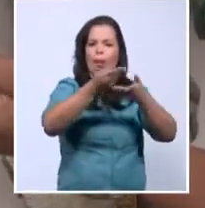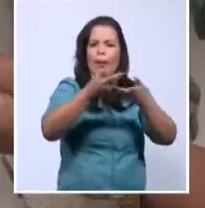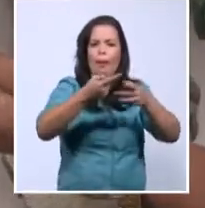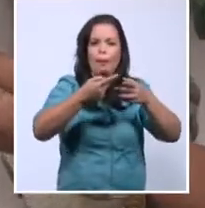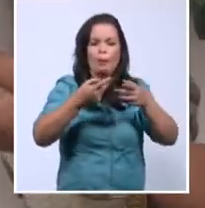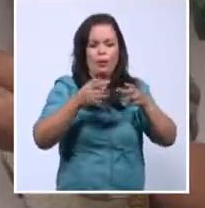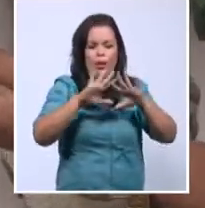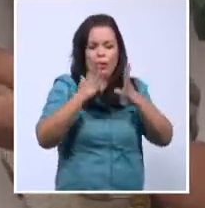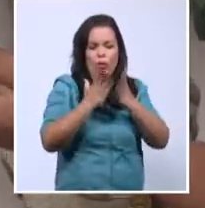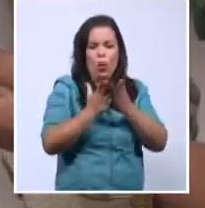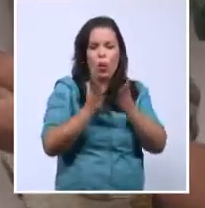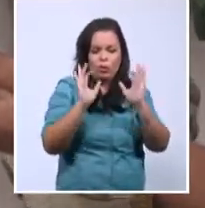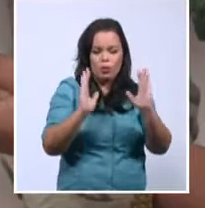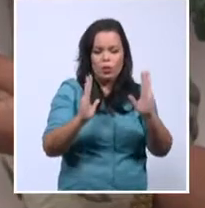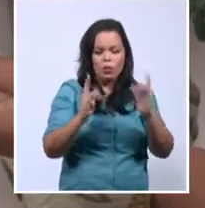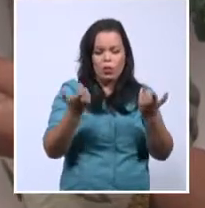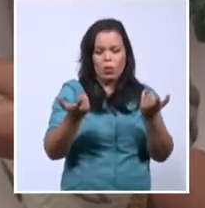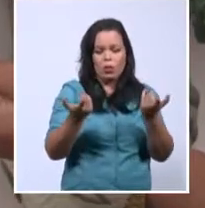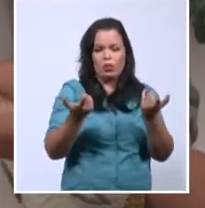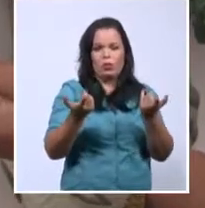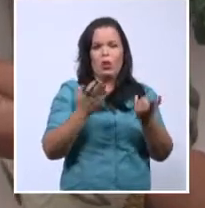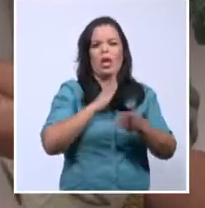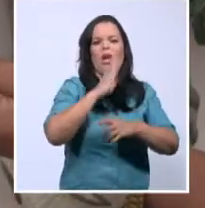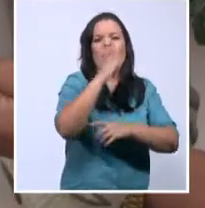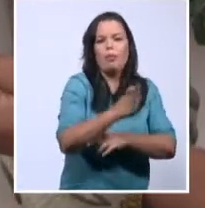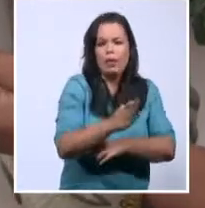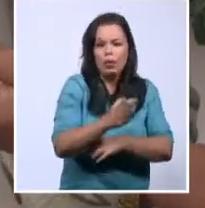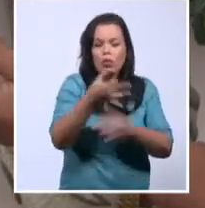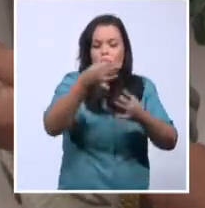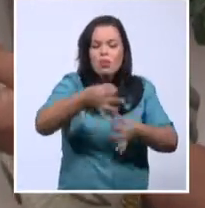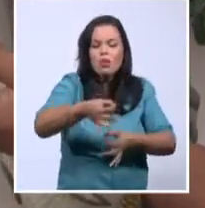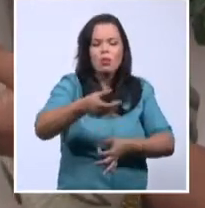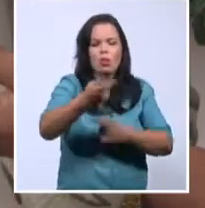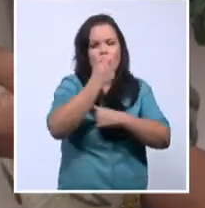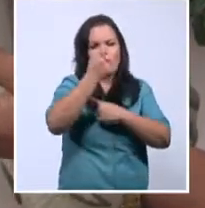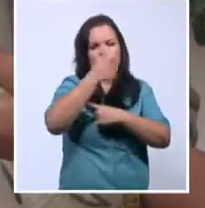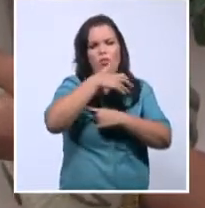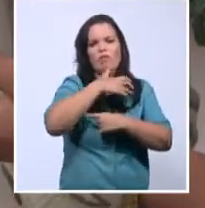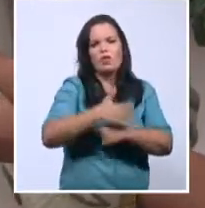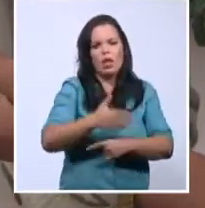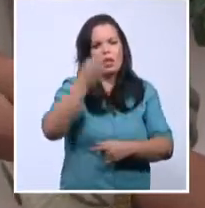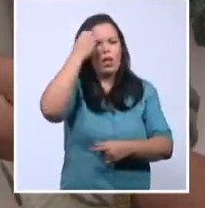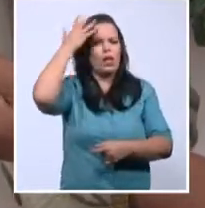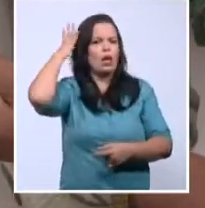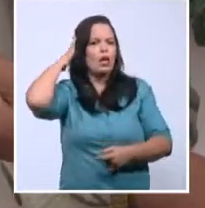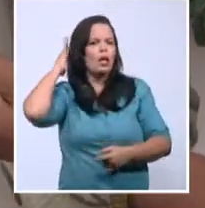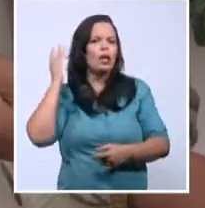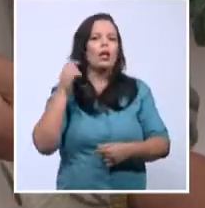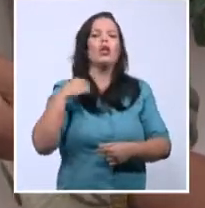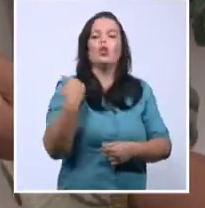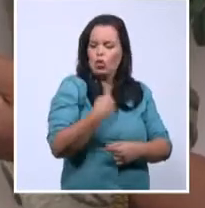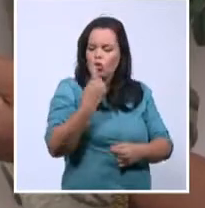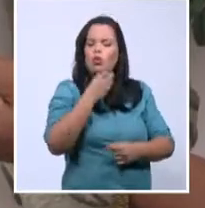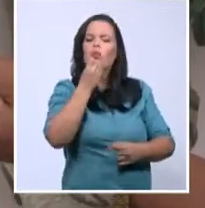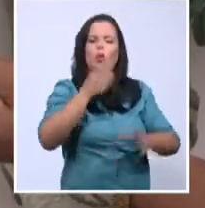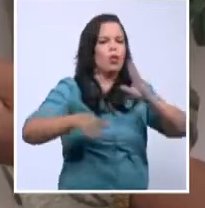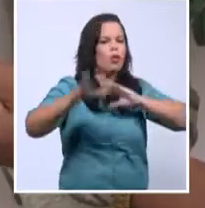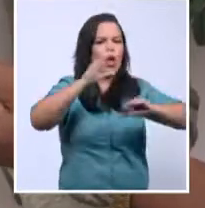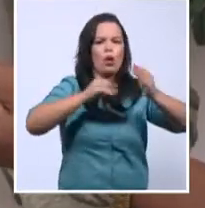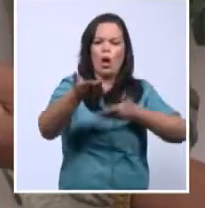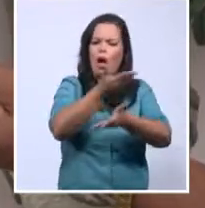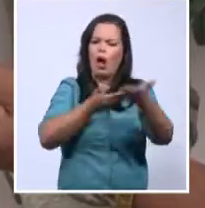y Díaz-Canel, nuestro presidente, también lo ha afirmado, nosotros podemos dialogar todo lo que quieran, en definitiva,